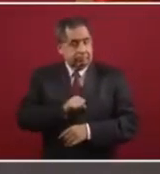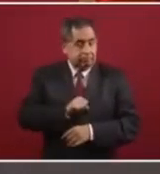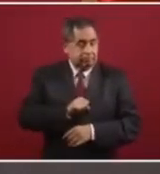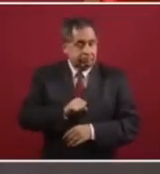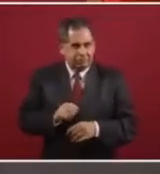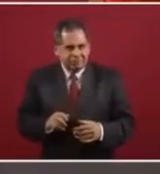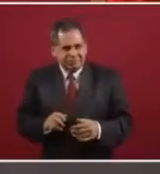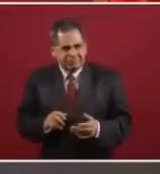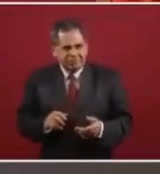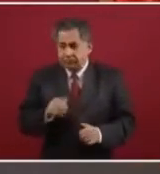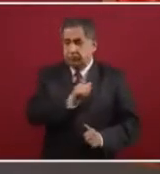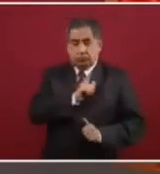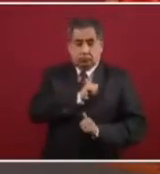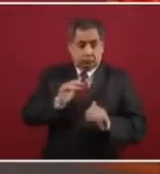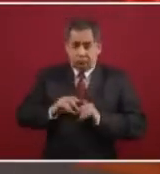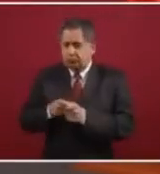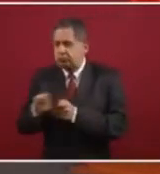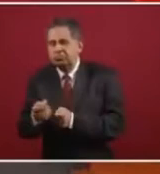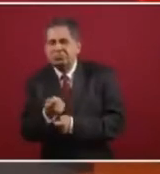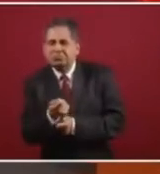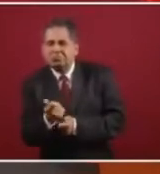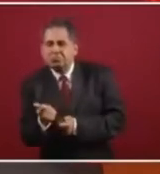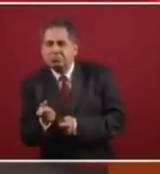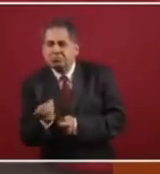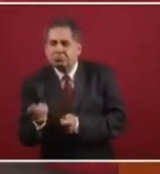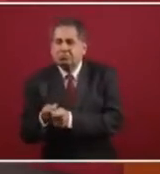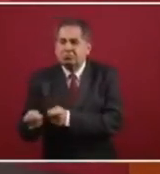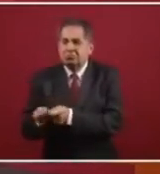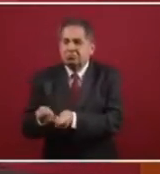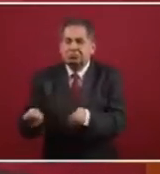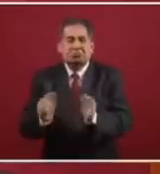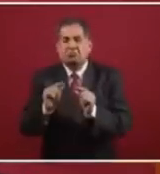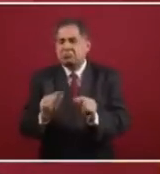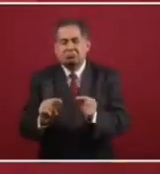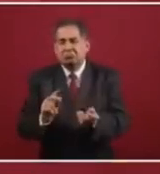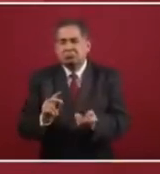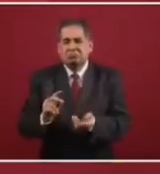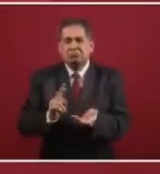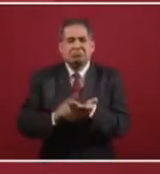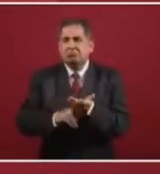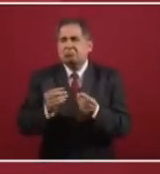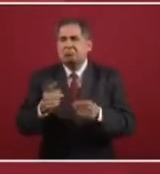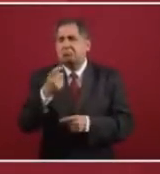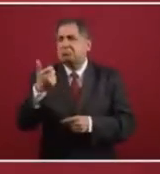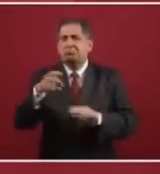Y los soldados recibieron unas cuantas que no valían más de 100 pesos.